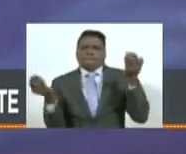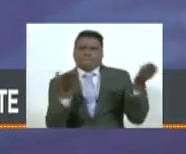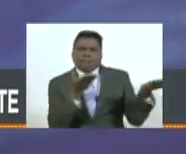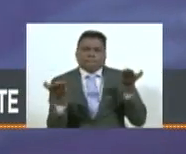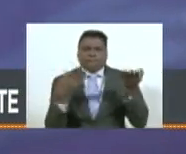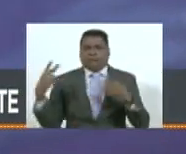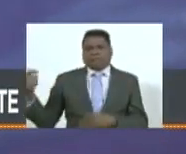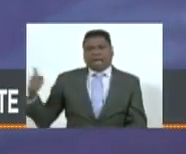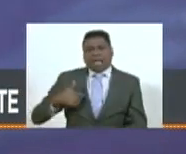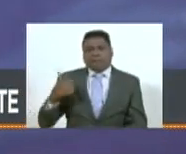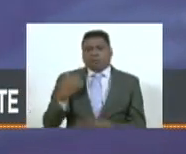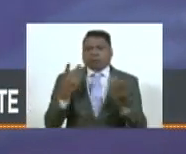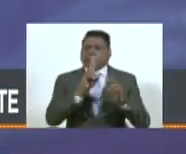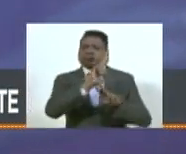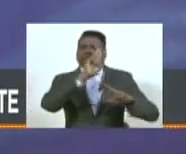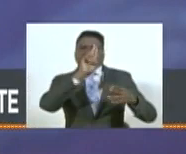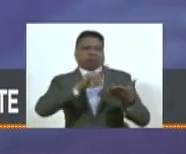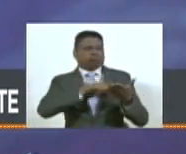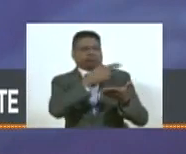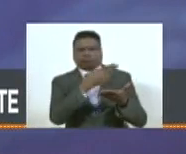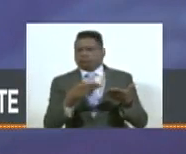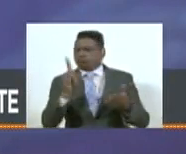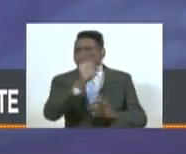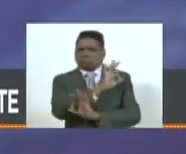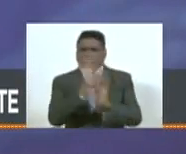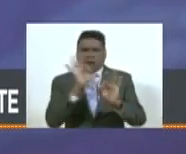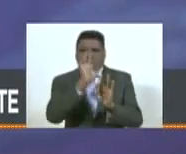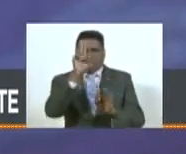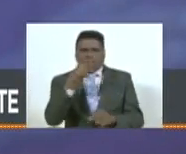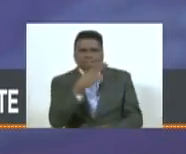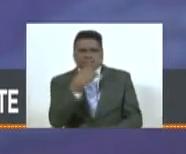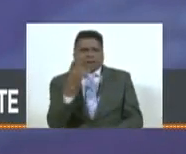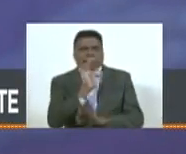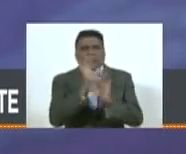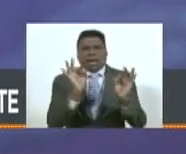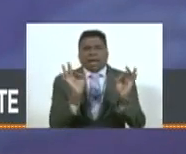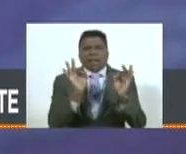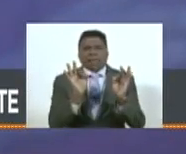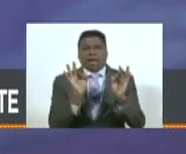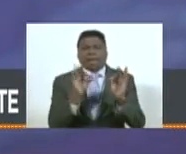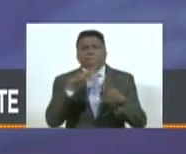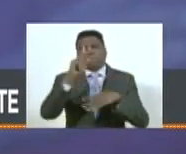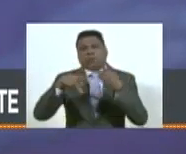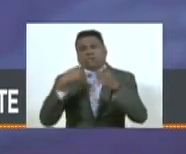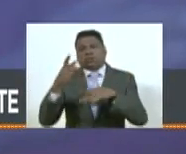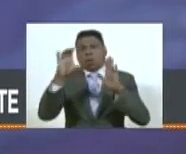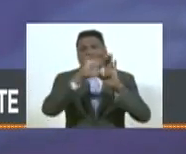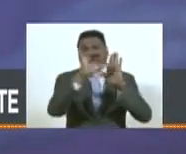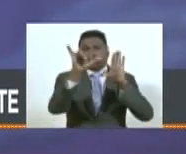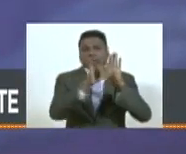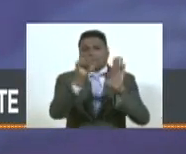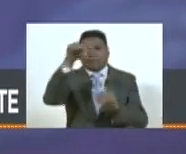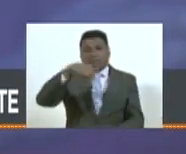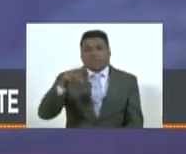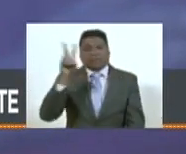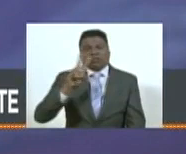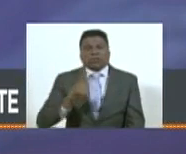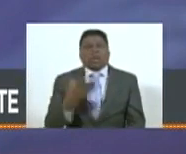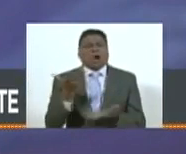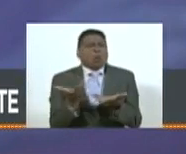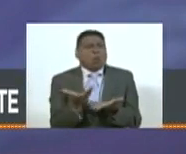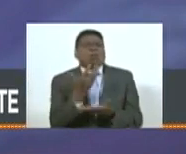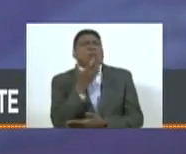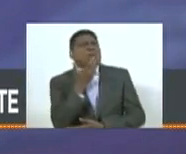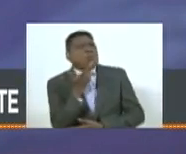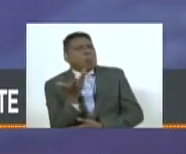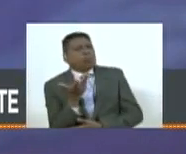participar en las discusiones sobre el proceso constituyente en Venezuela, quisiera saber cómo van a hacer para satisfacer esa